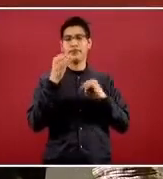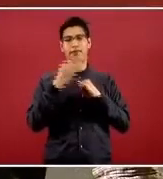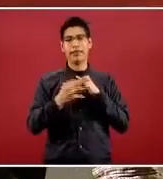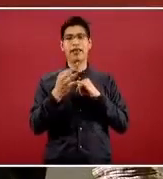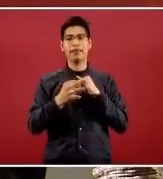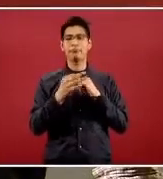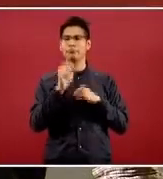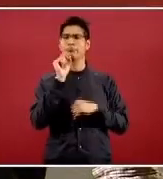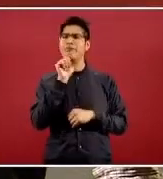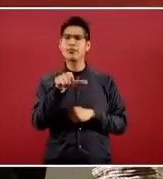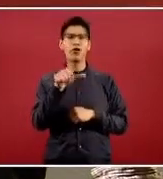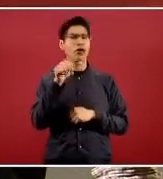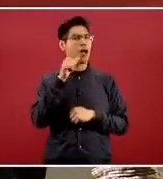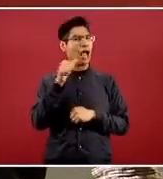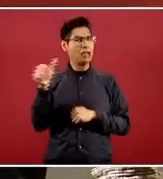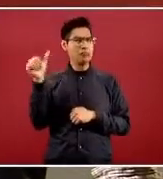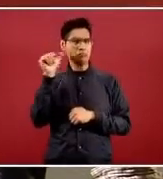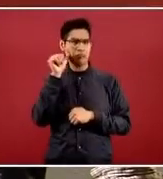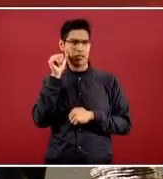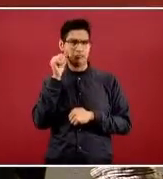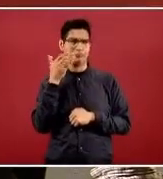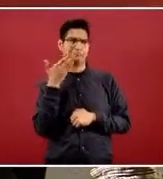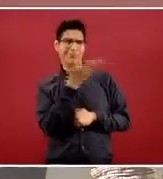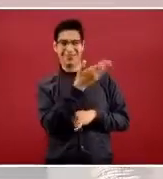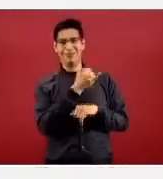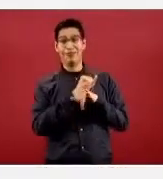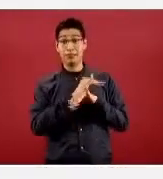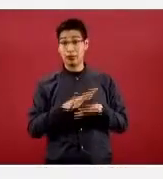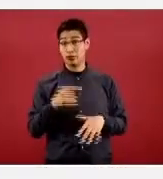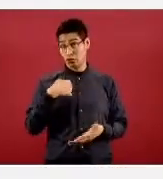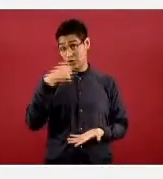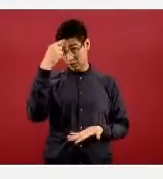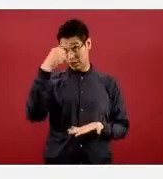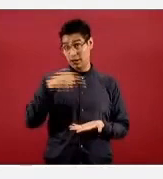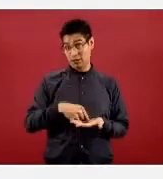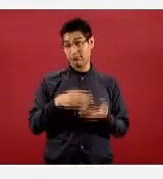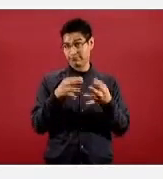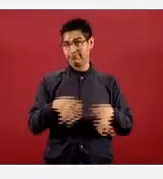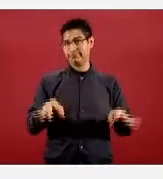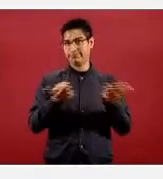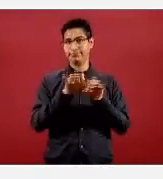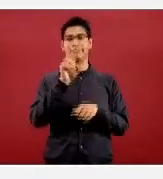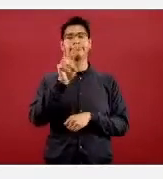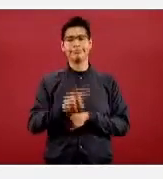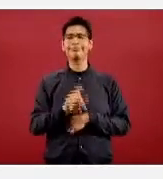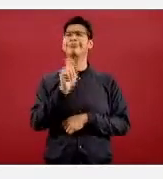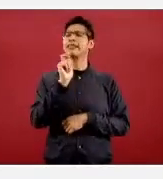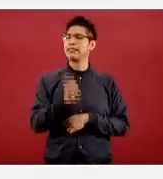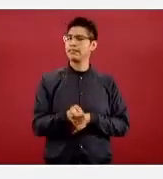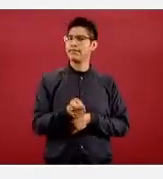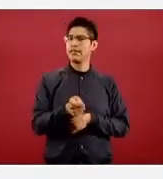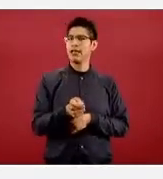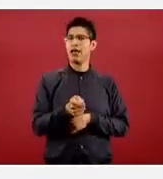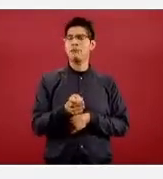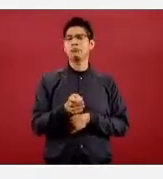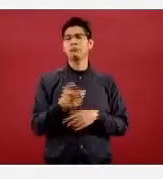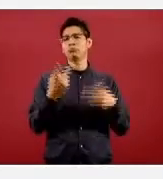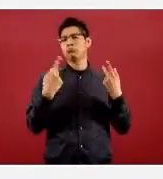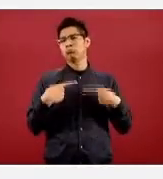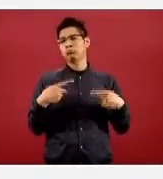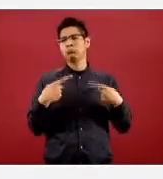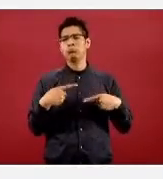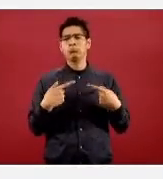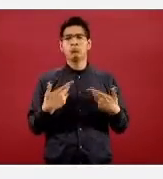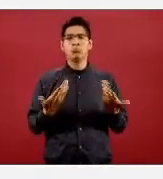que nos pedían el día de ayer y que consideramos también es muy importante, que tiene que ver precisamente con la cantidad de personas